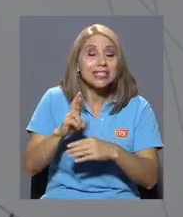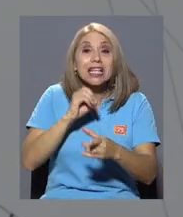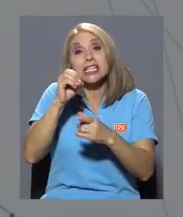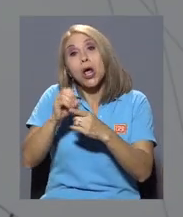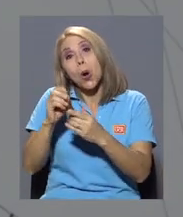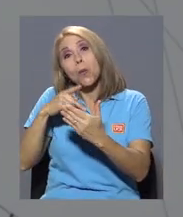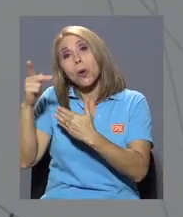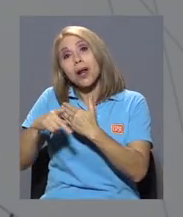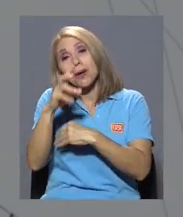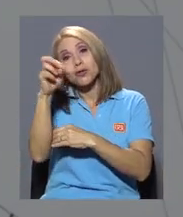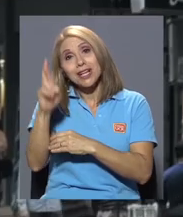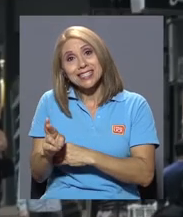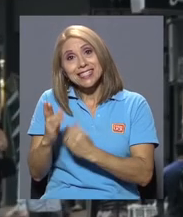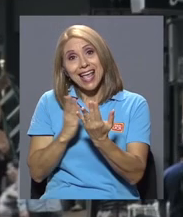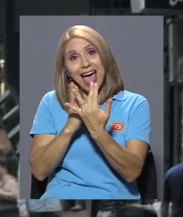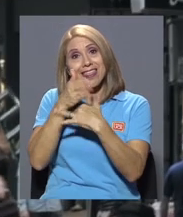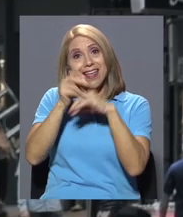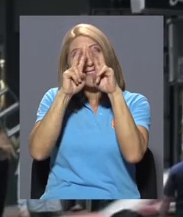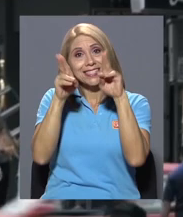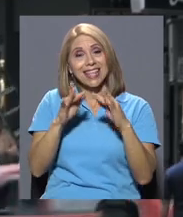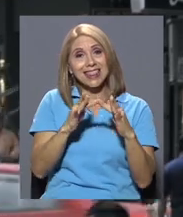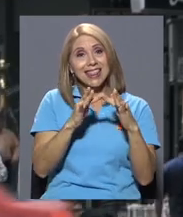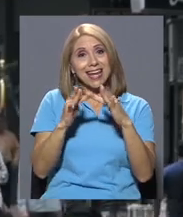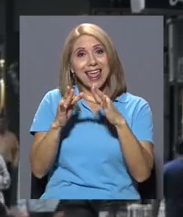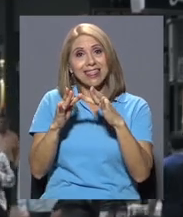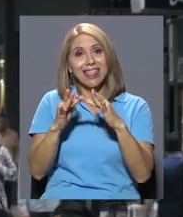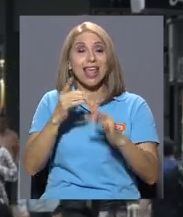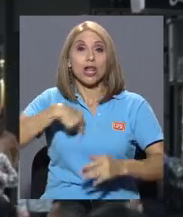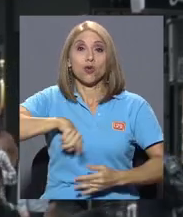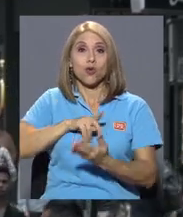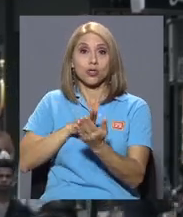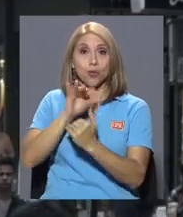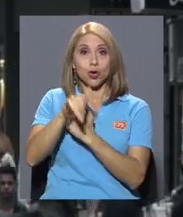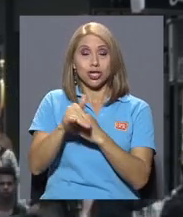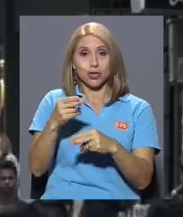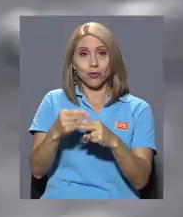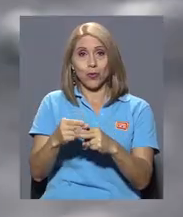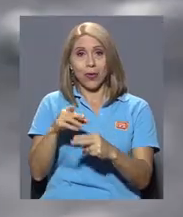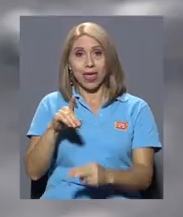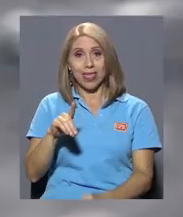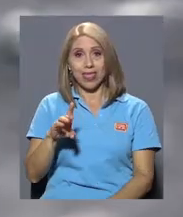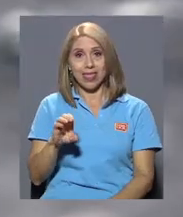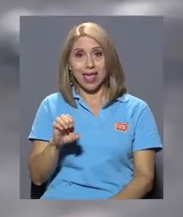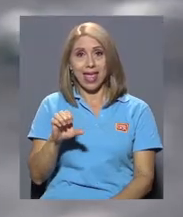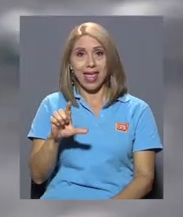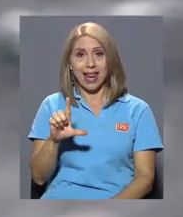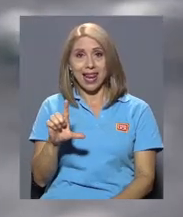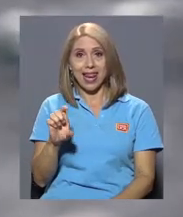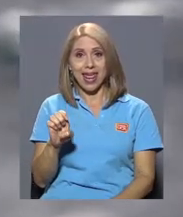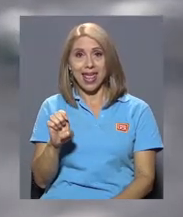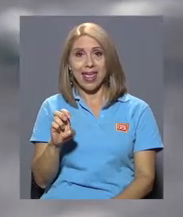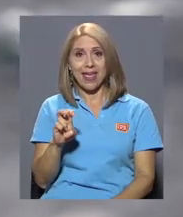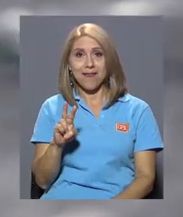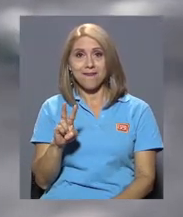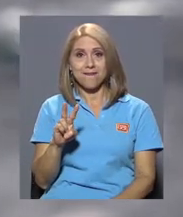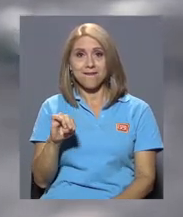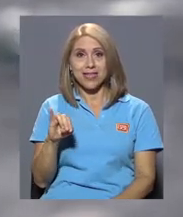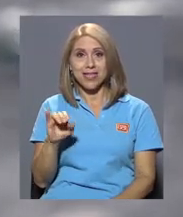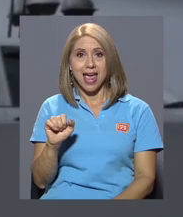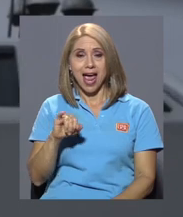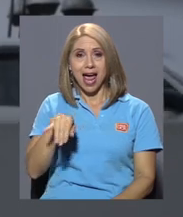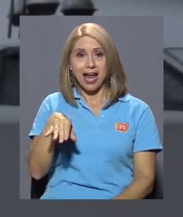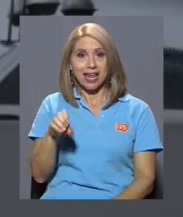por internet entonces del viaje en el caso específico de nuestro proyecto creo que también eso fue fue loquísimo porque